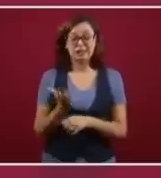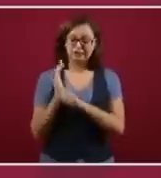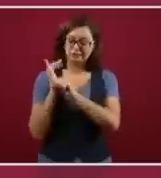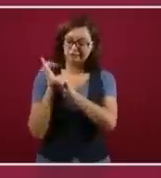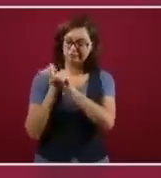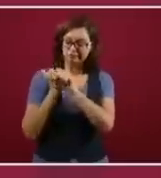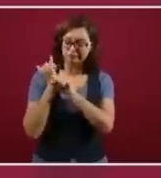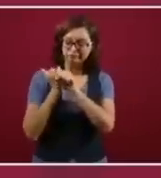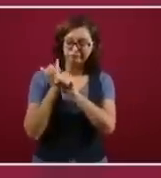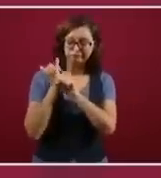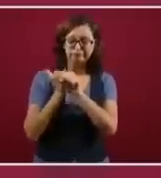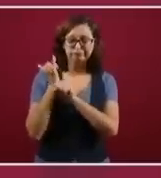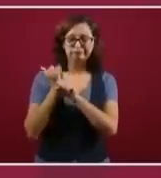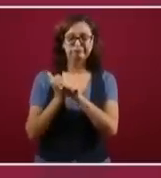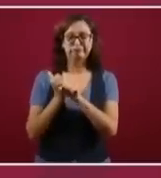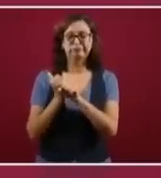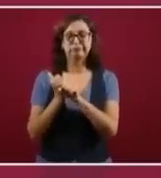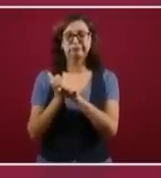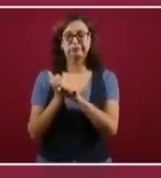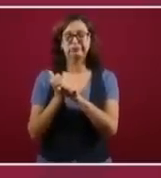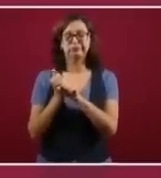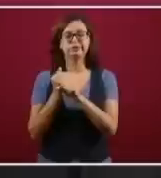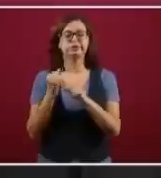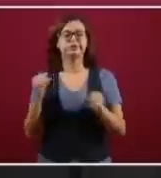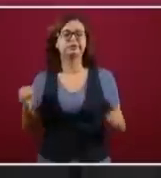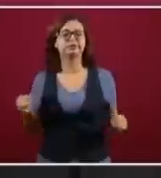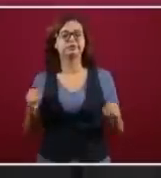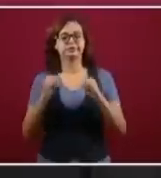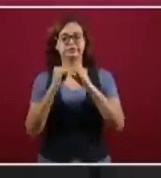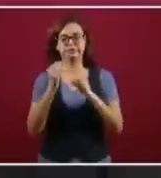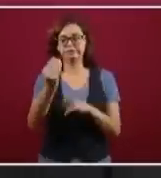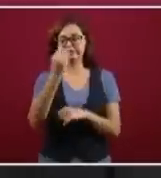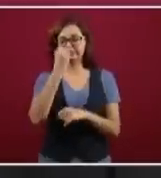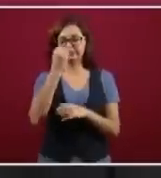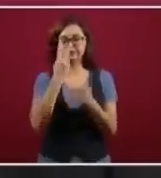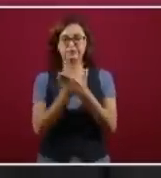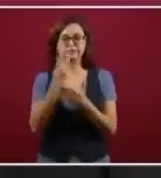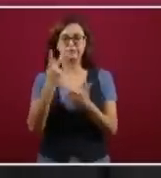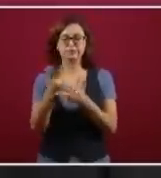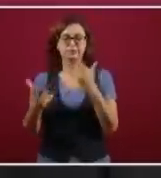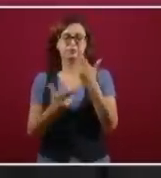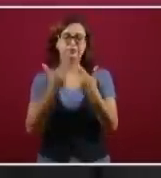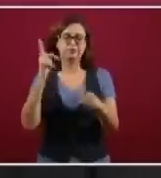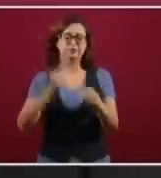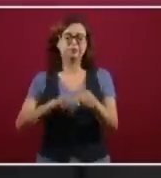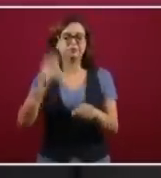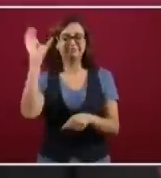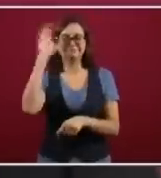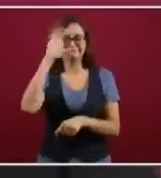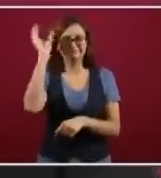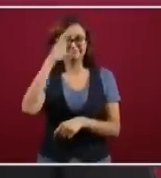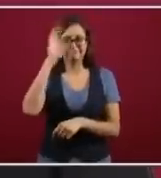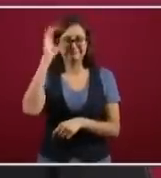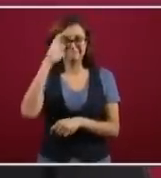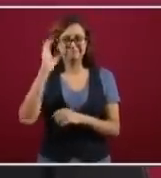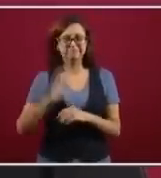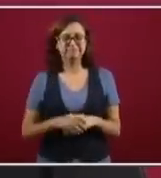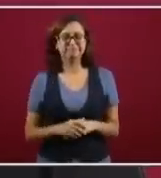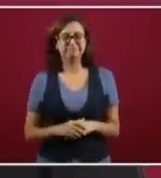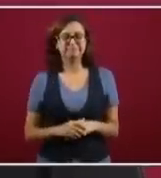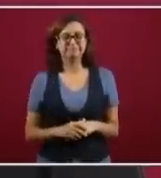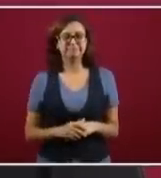investigador del Instituto de Nutrición, Premio Nacional de Ciencias.